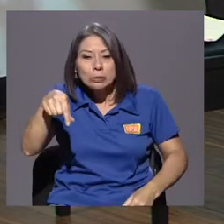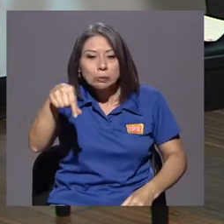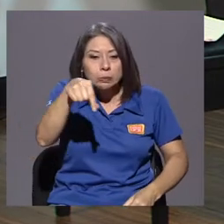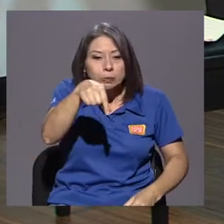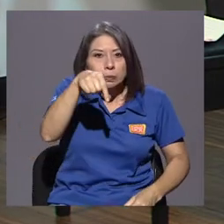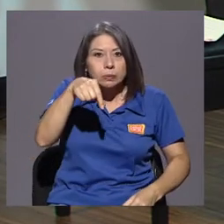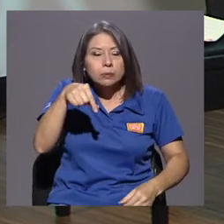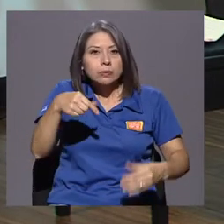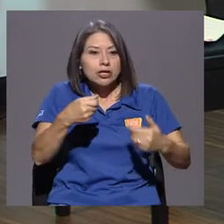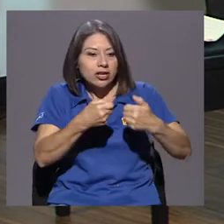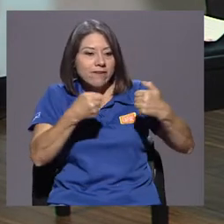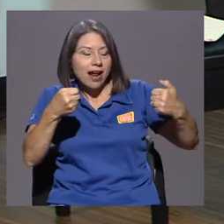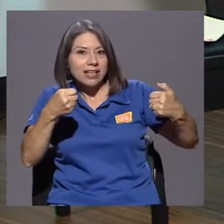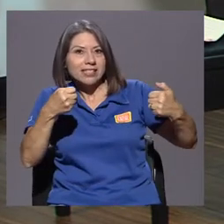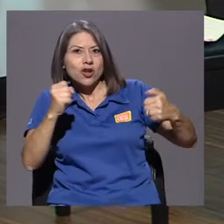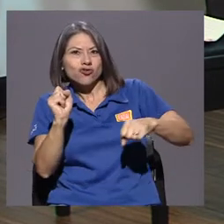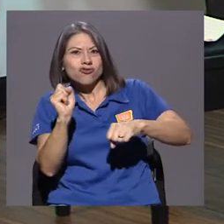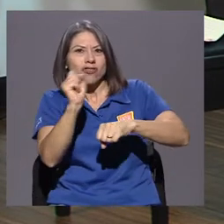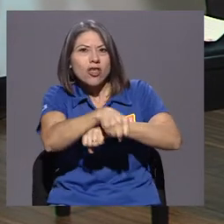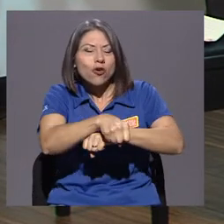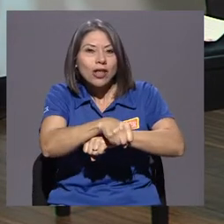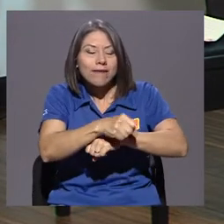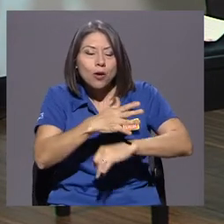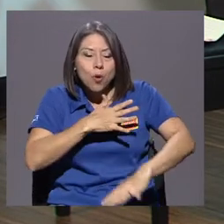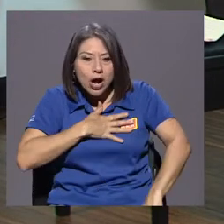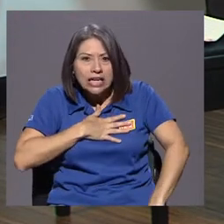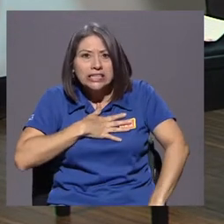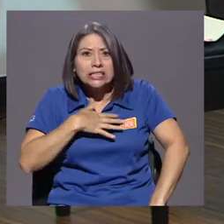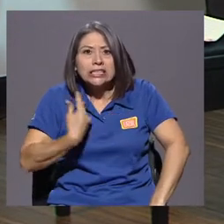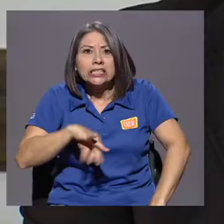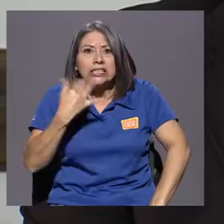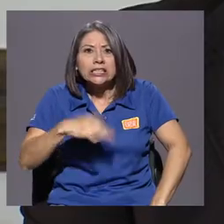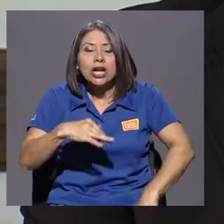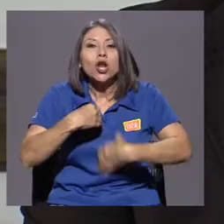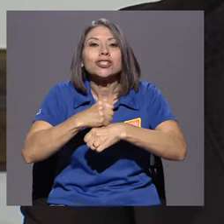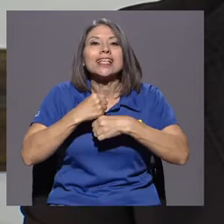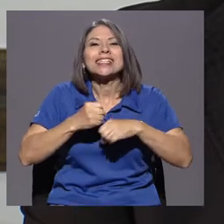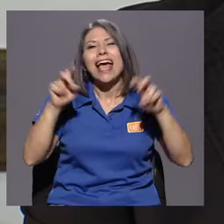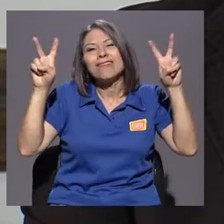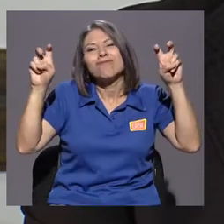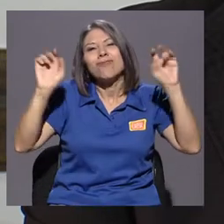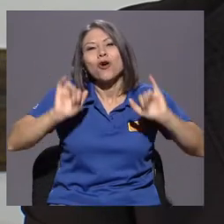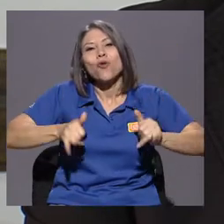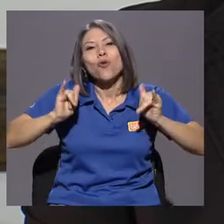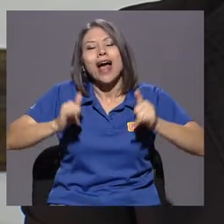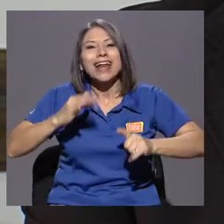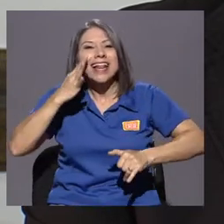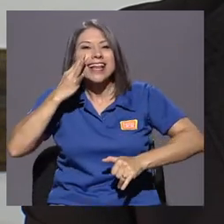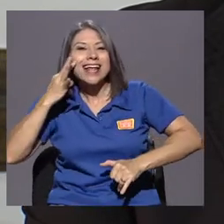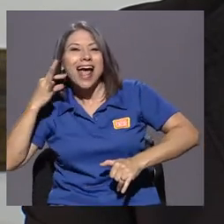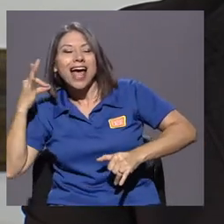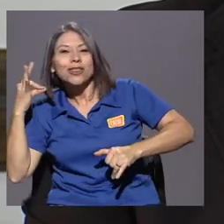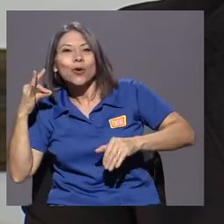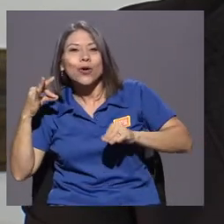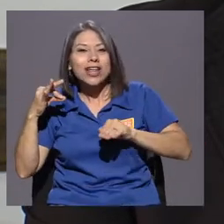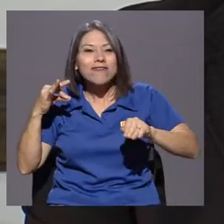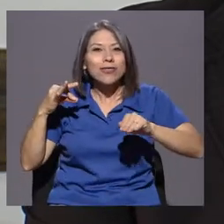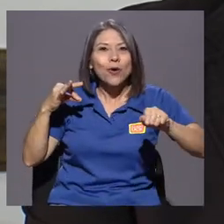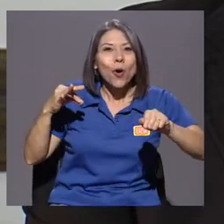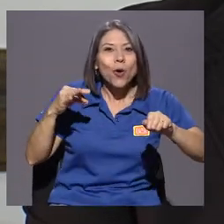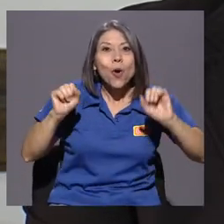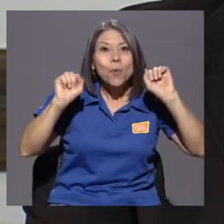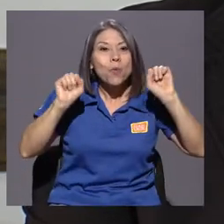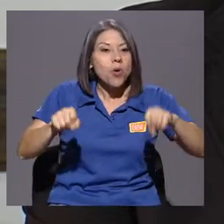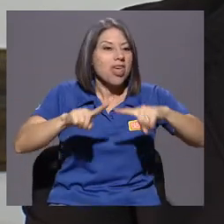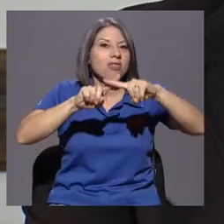derrotaba de la manera más sádica posible los hacía jugar el juego del gato y el ratón pudiendo eliminarlos rápidamente los hacía